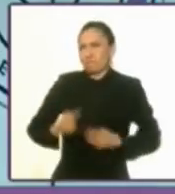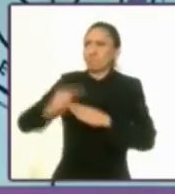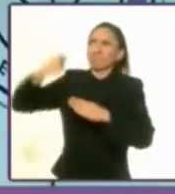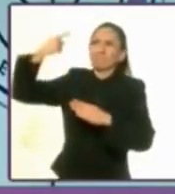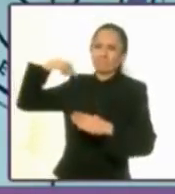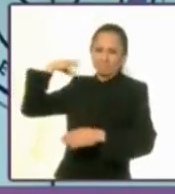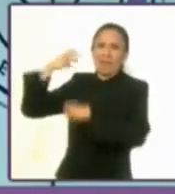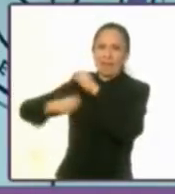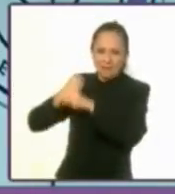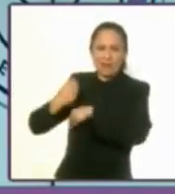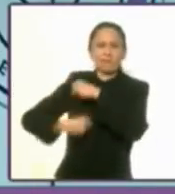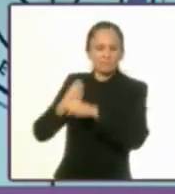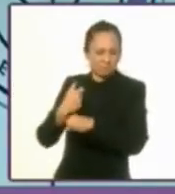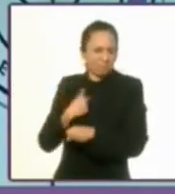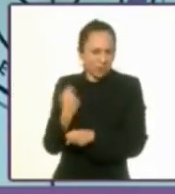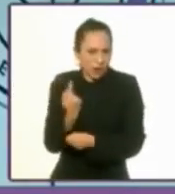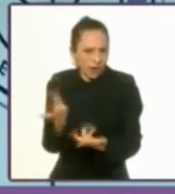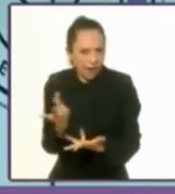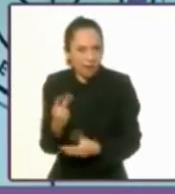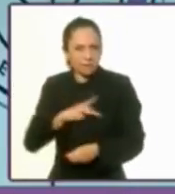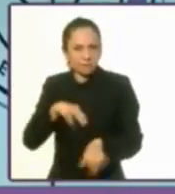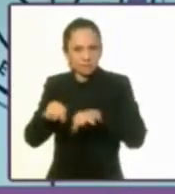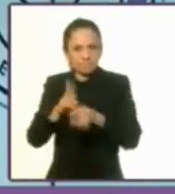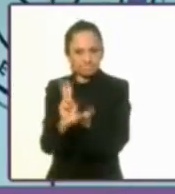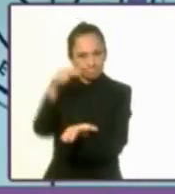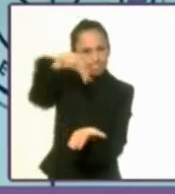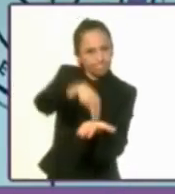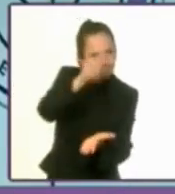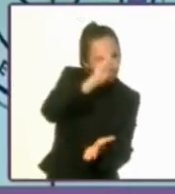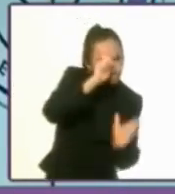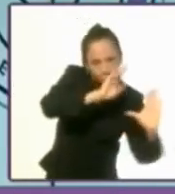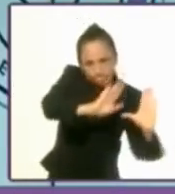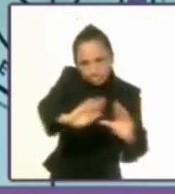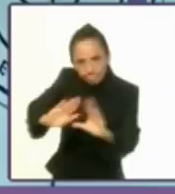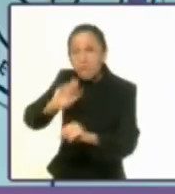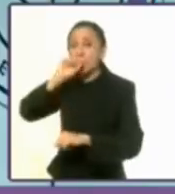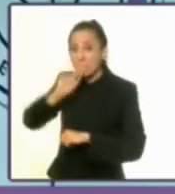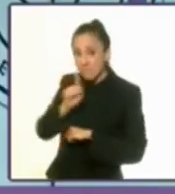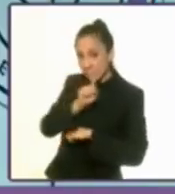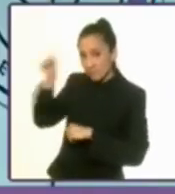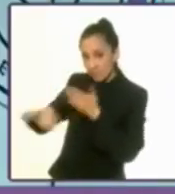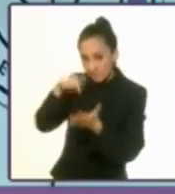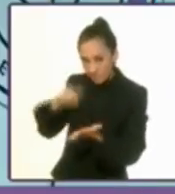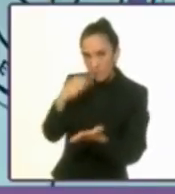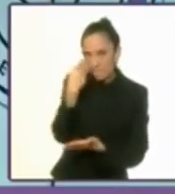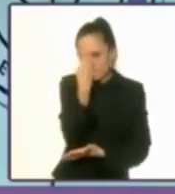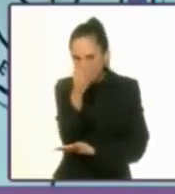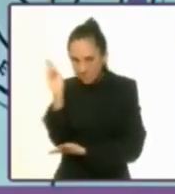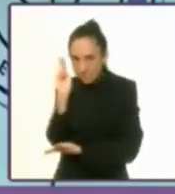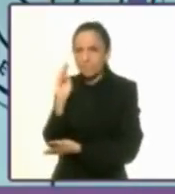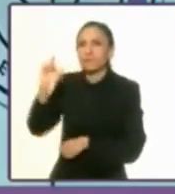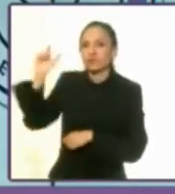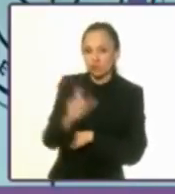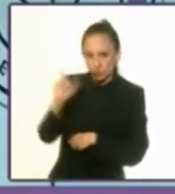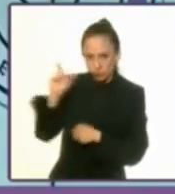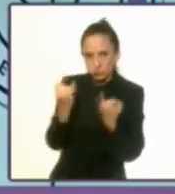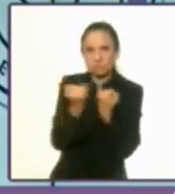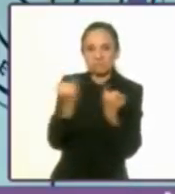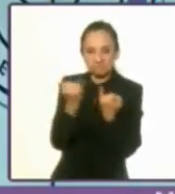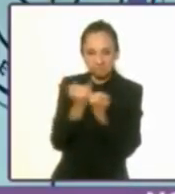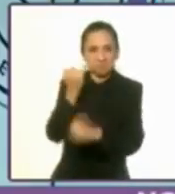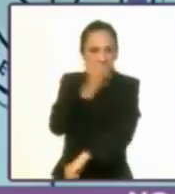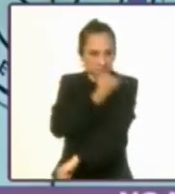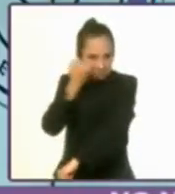capacitar para hacer productiva estas zonas de milpa alta xochimilco e iztapalapa con